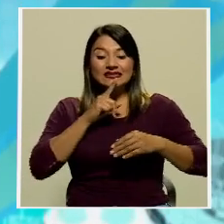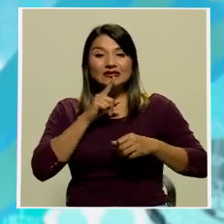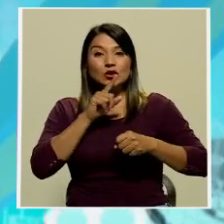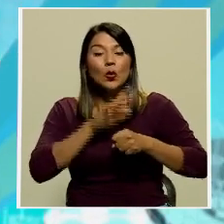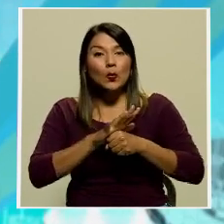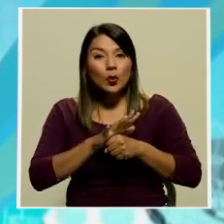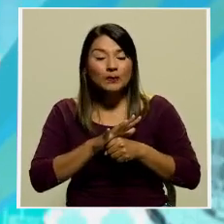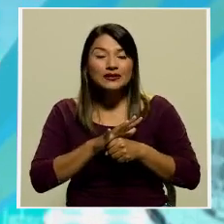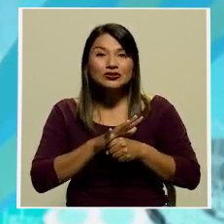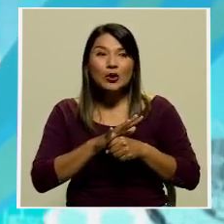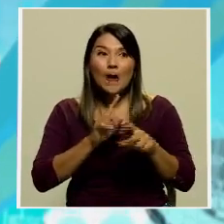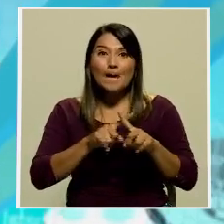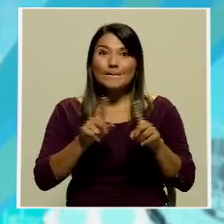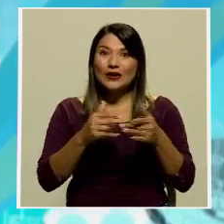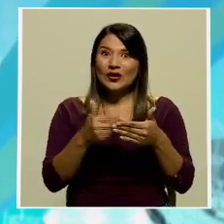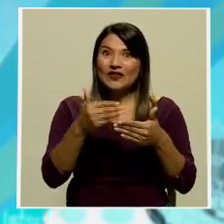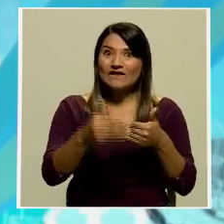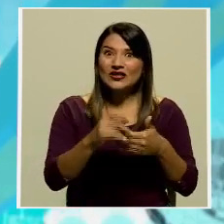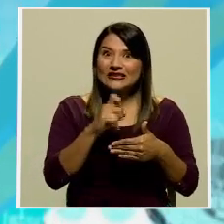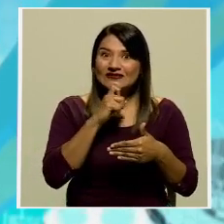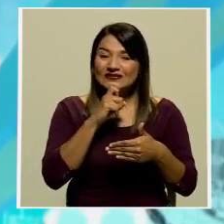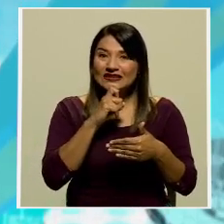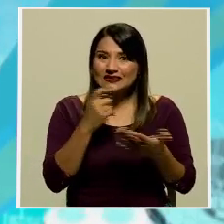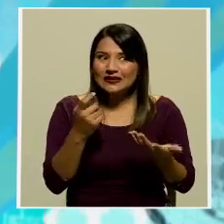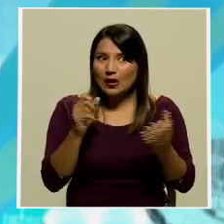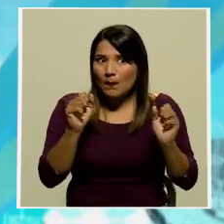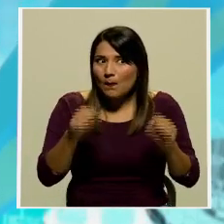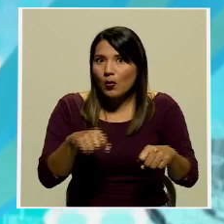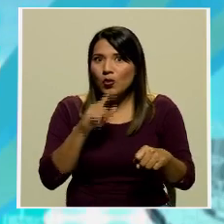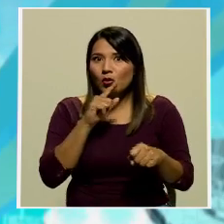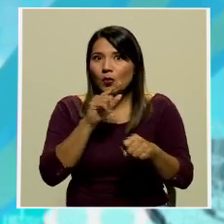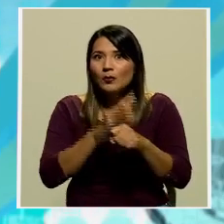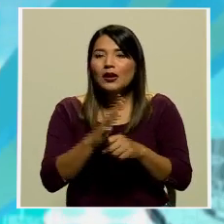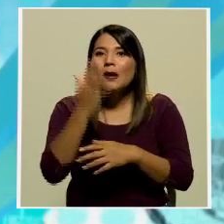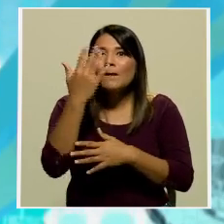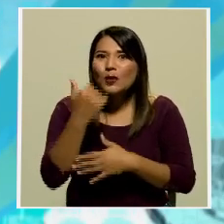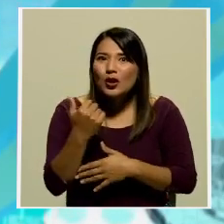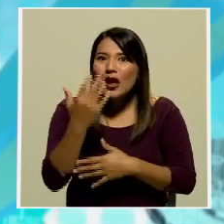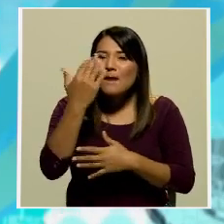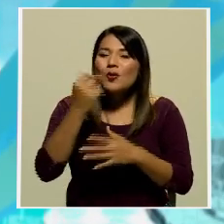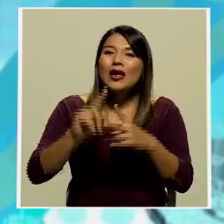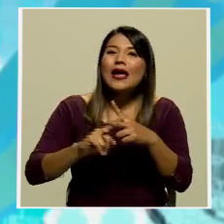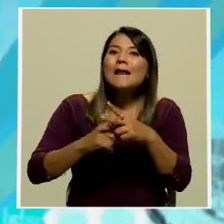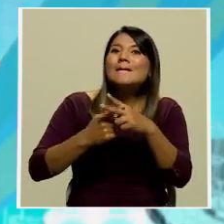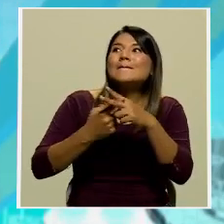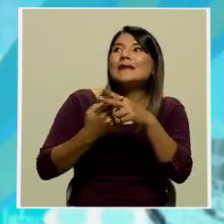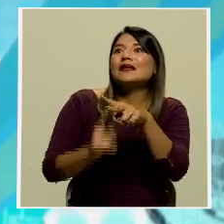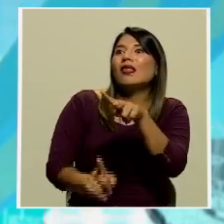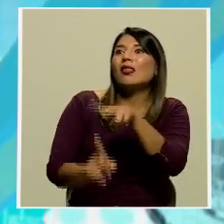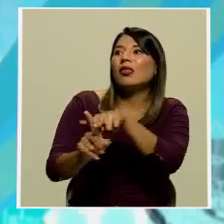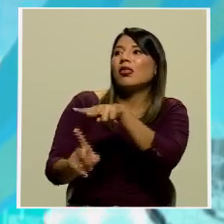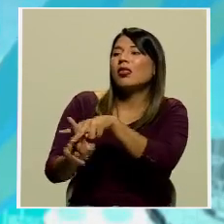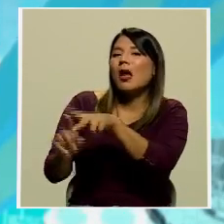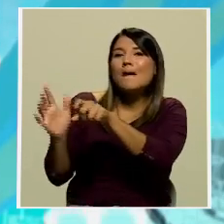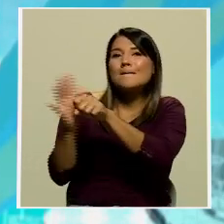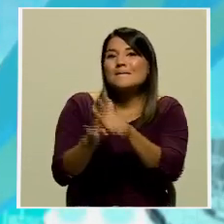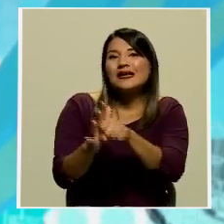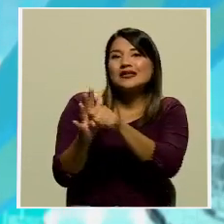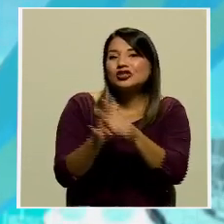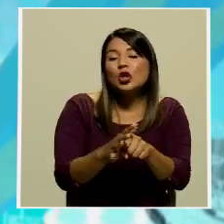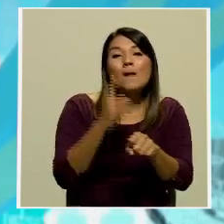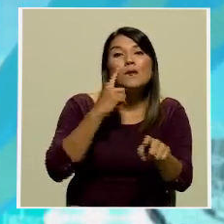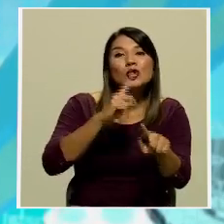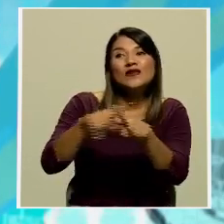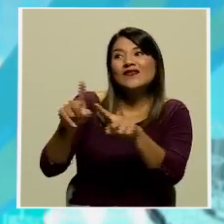que luego son difíciles de cumplir porque surgen las presiones de los distintos sectores económicos